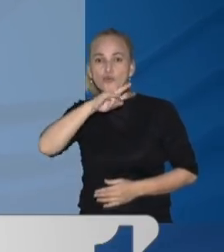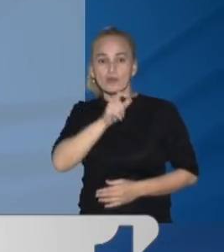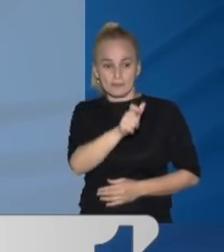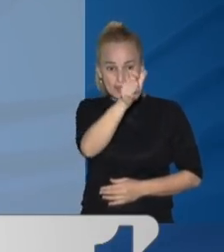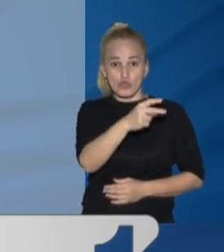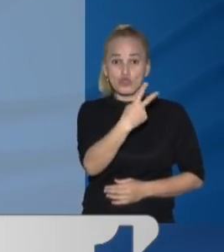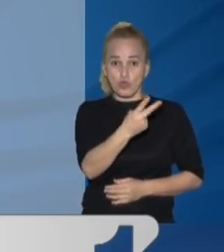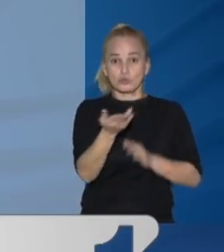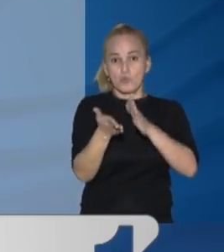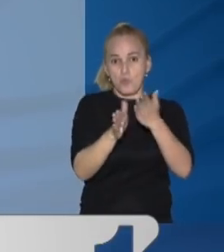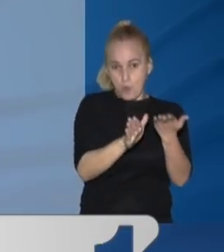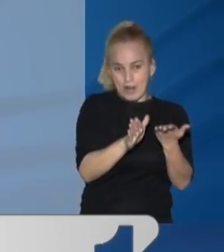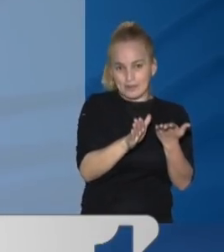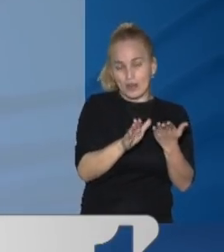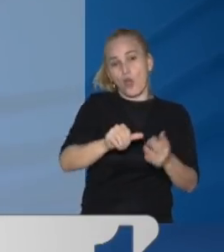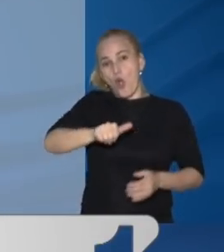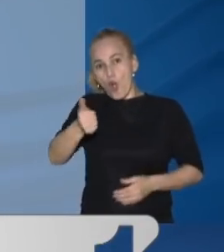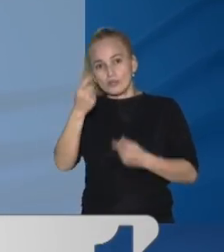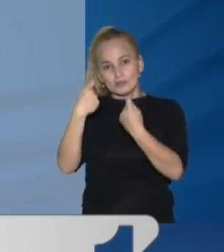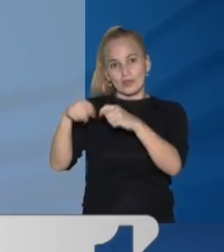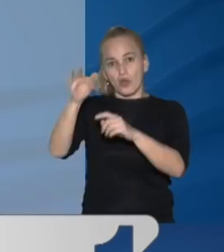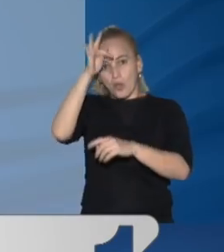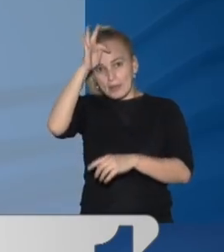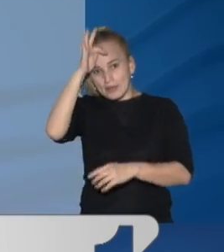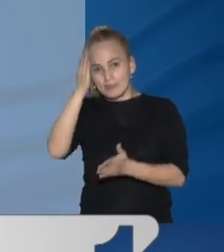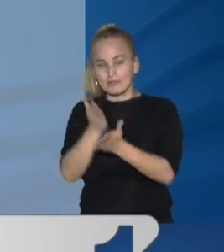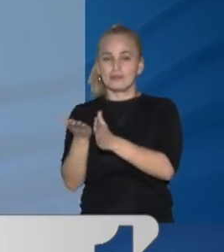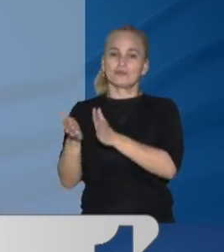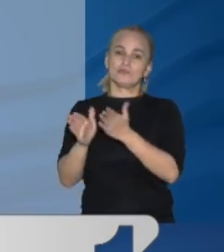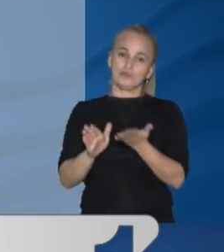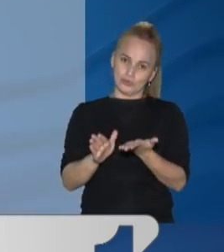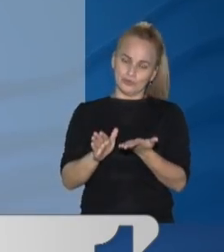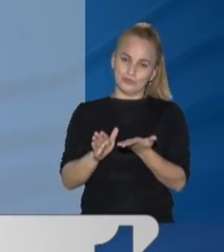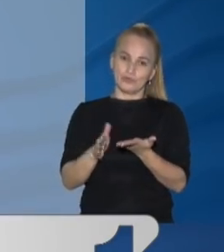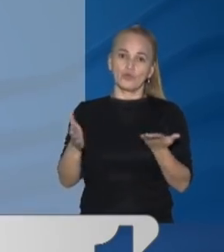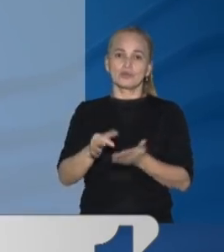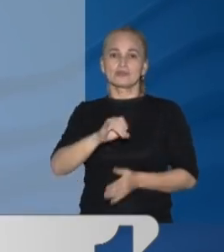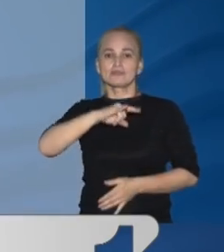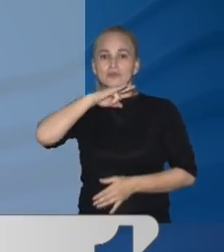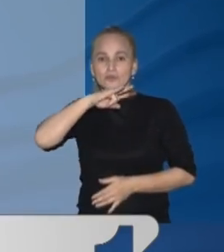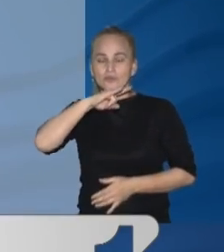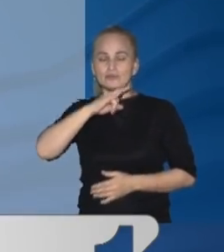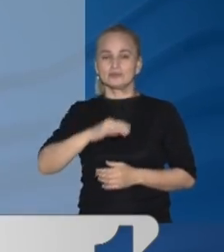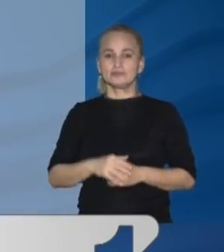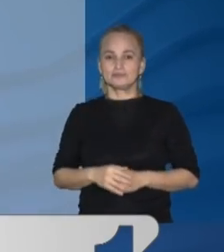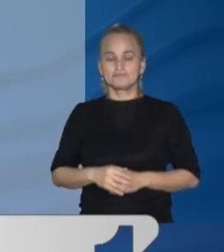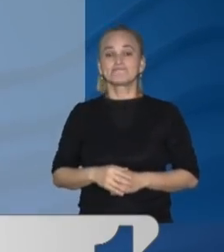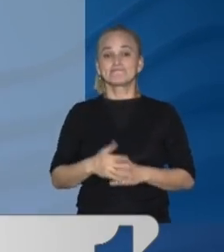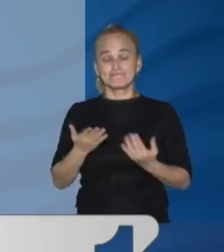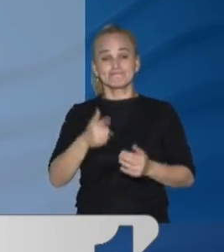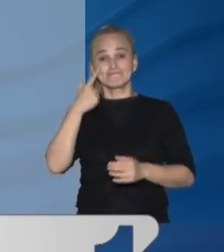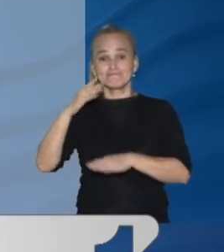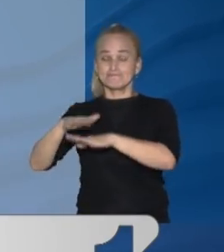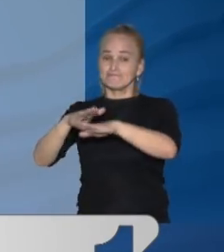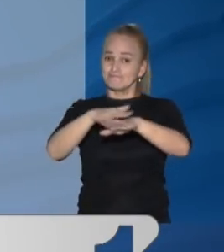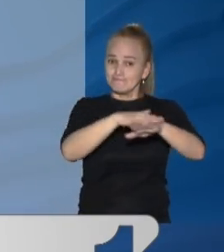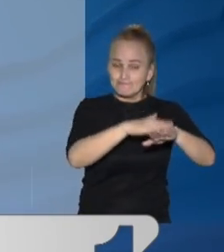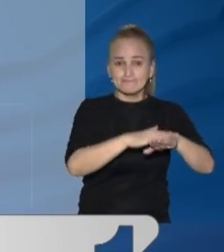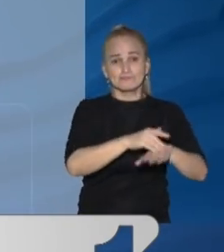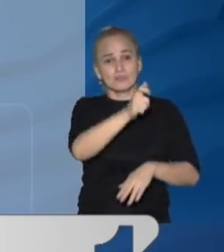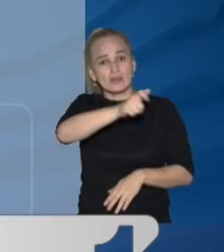Cali cuando fue trasladada y otra persona que falleció directamente en el hospital del municipio de Yumbo. Decirle a la comunidad